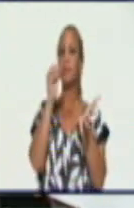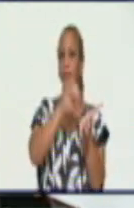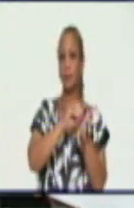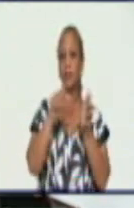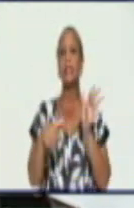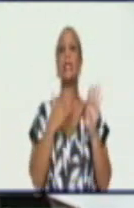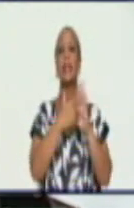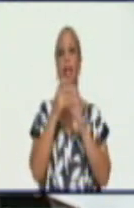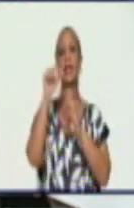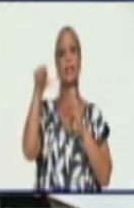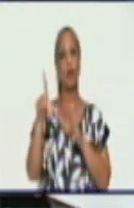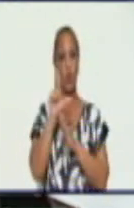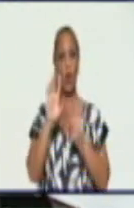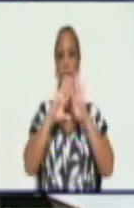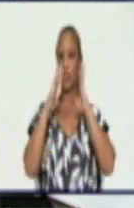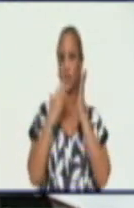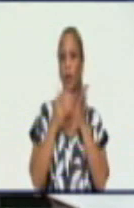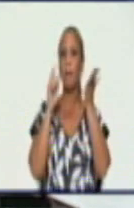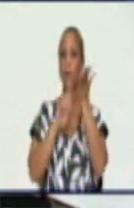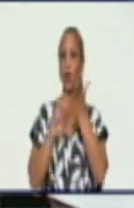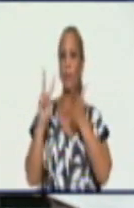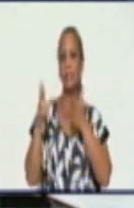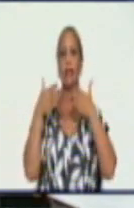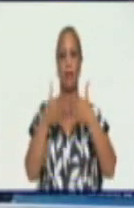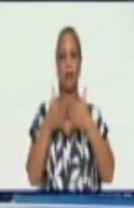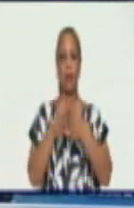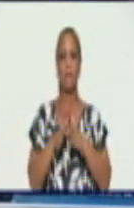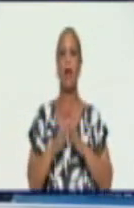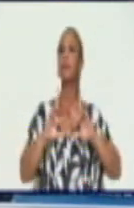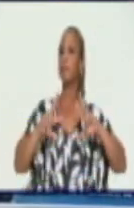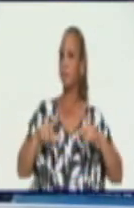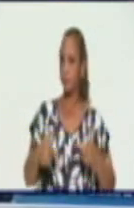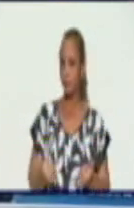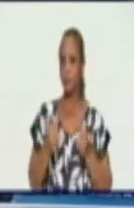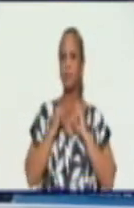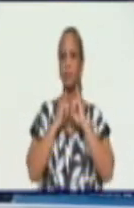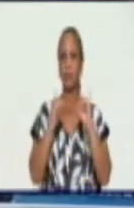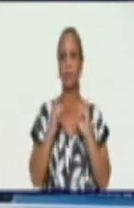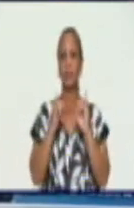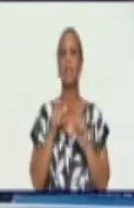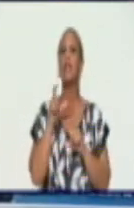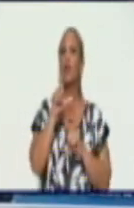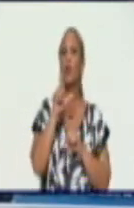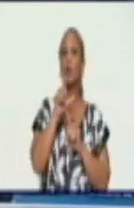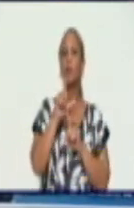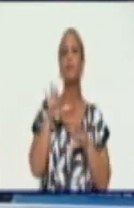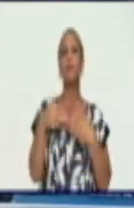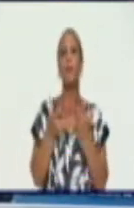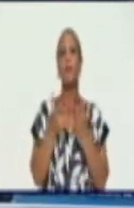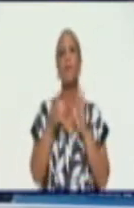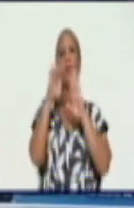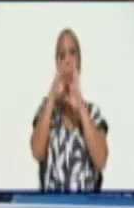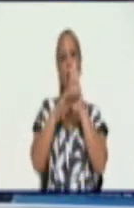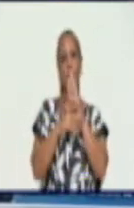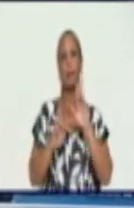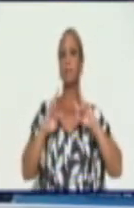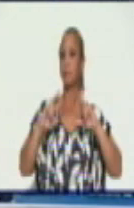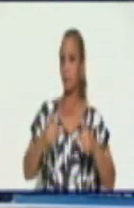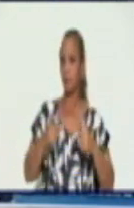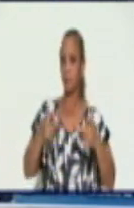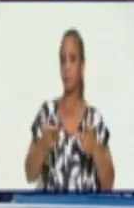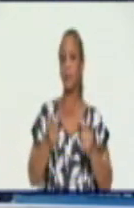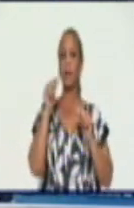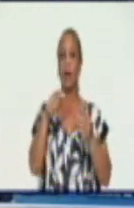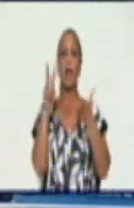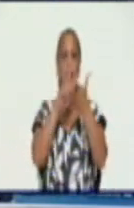toda la provincia de gran secreto yo no yo retomo porque nosotros estamos programas estamos retroalimentando y yo ahora